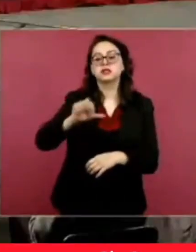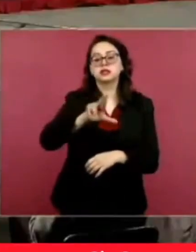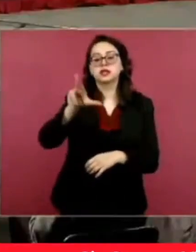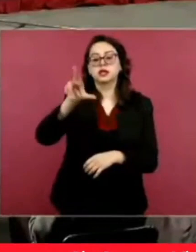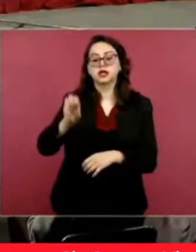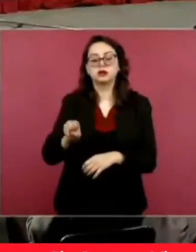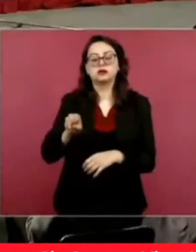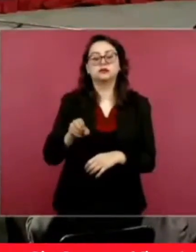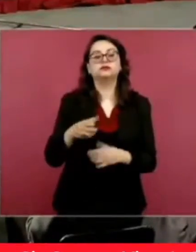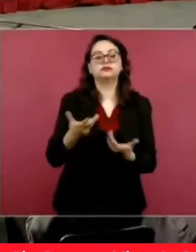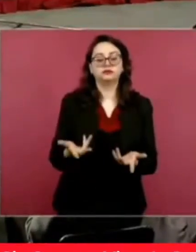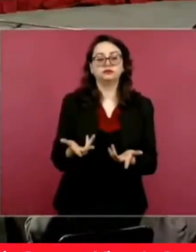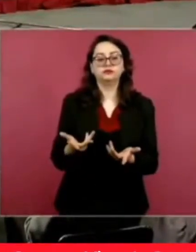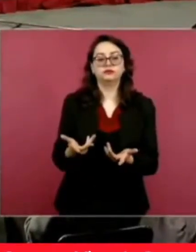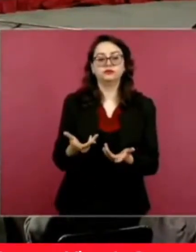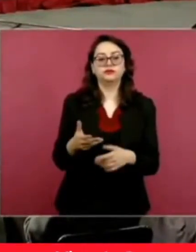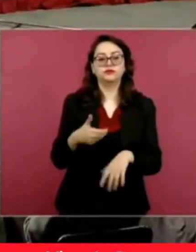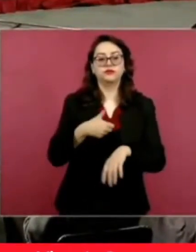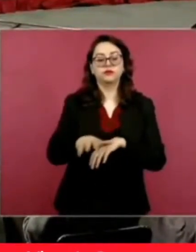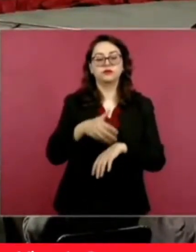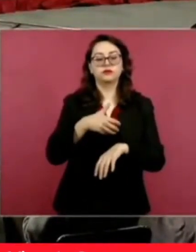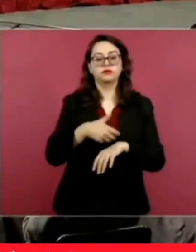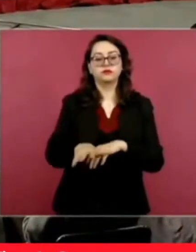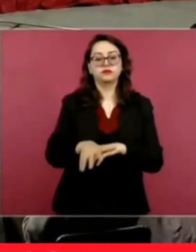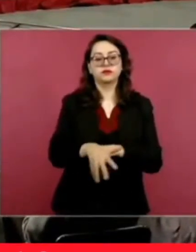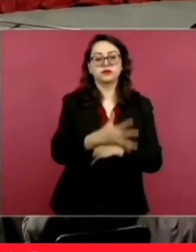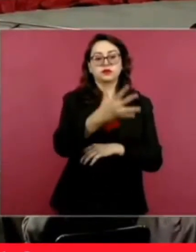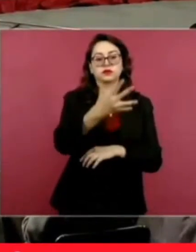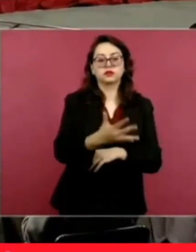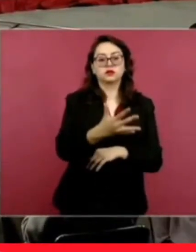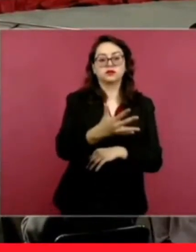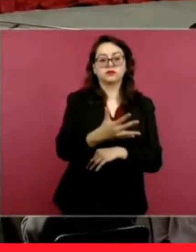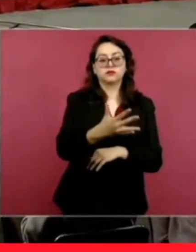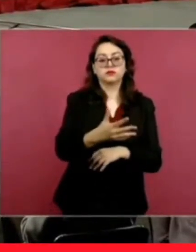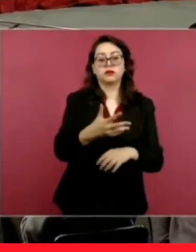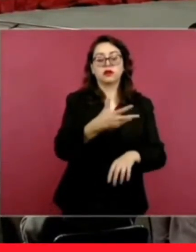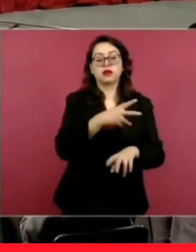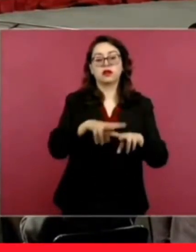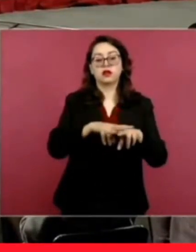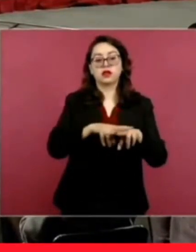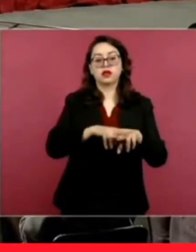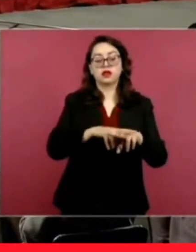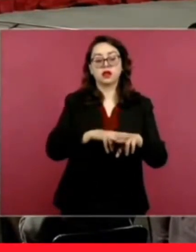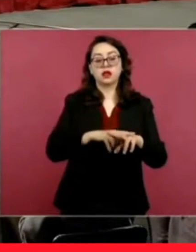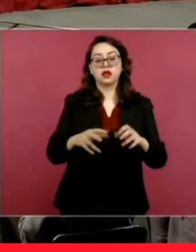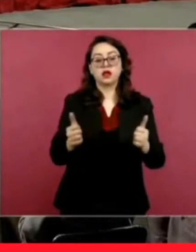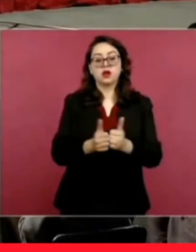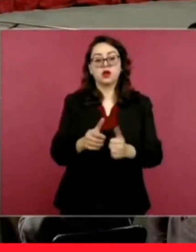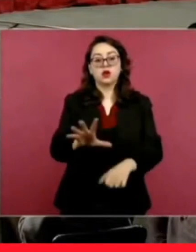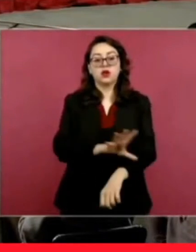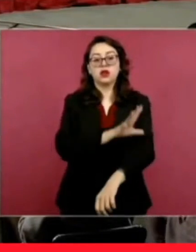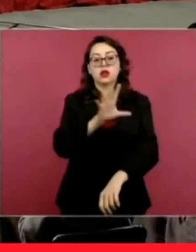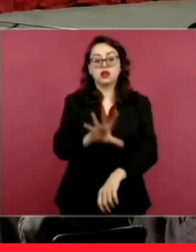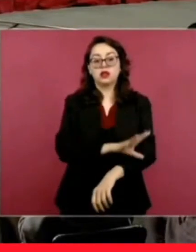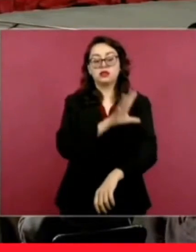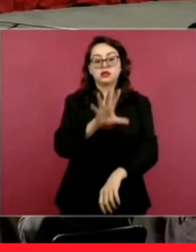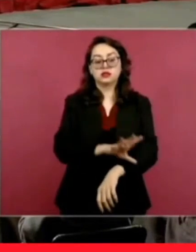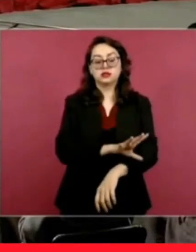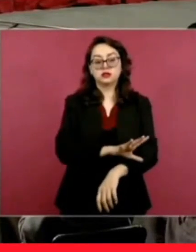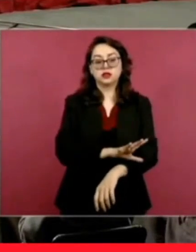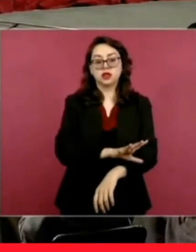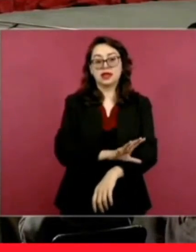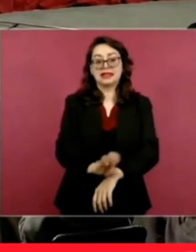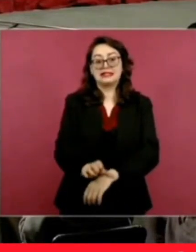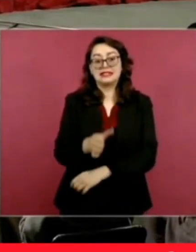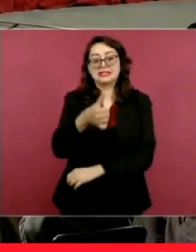Roo. El tramo 5, con 111 kilómetros de vía doble electrificada de Cancún Aeropuerto a Tulum, y el tramo 6,